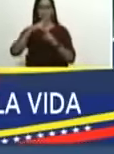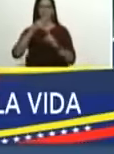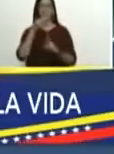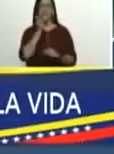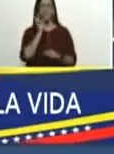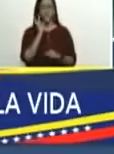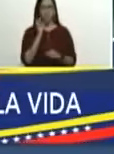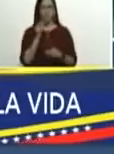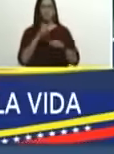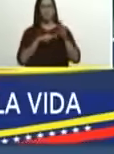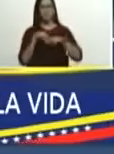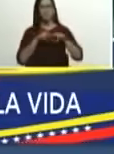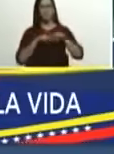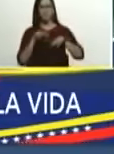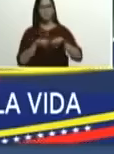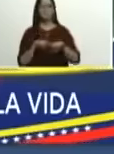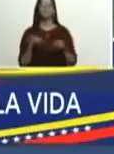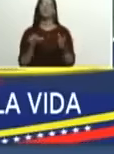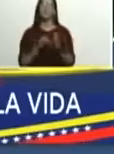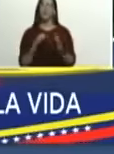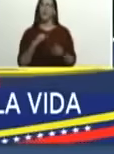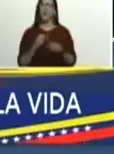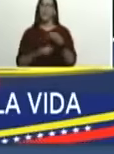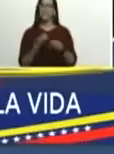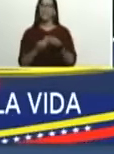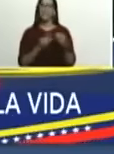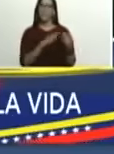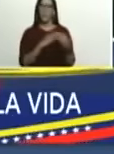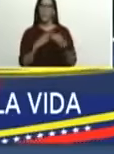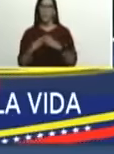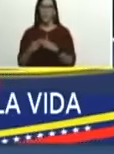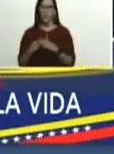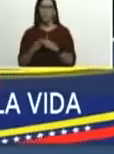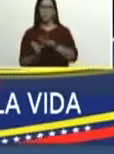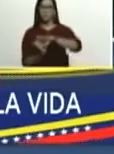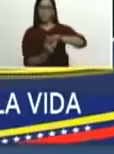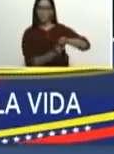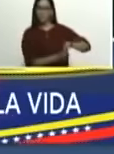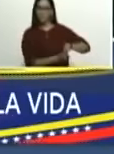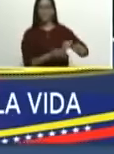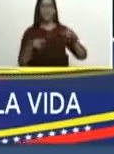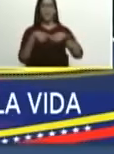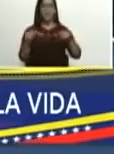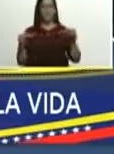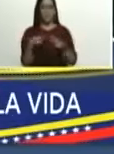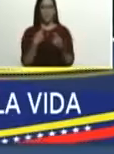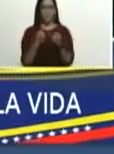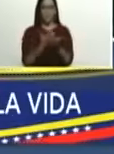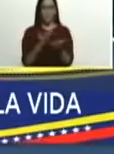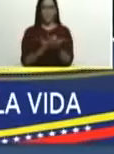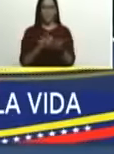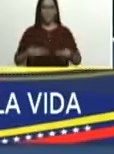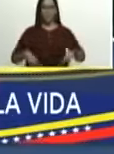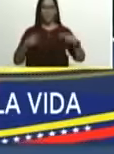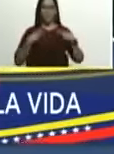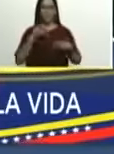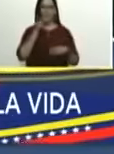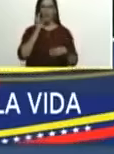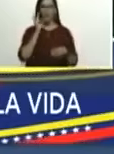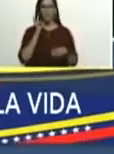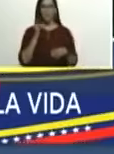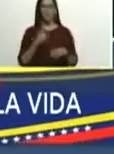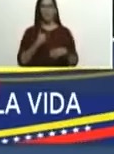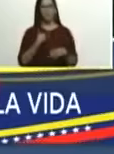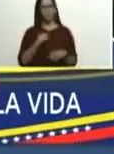fueron construidas, son hechas en comuna. Aparte de eso, el circuito económico Vida Café, al cual